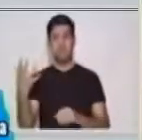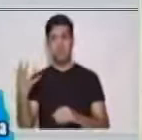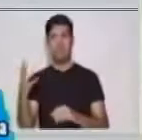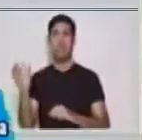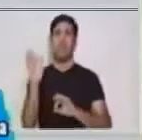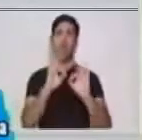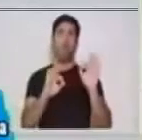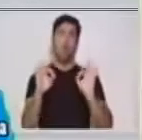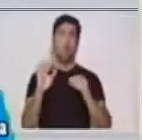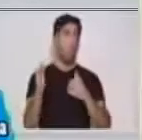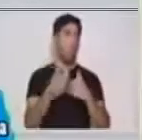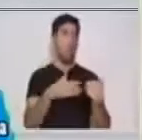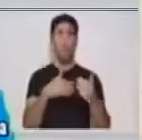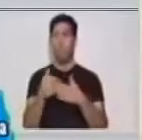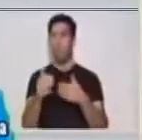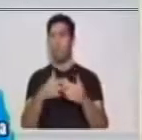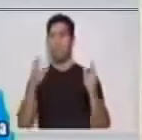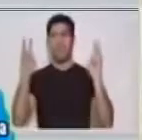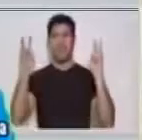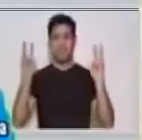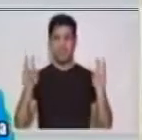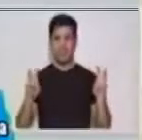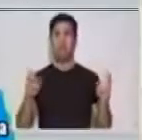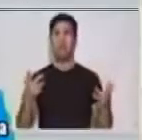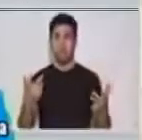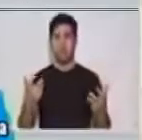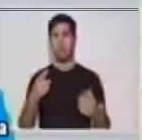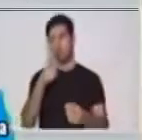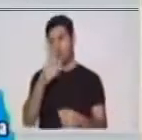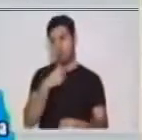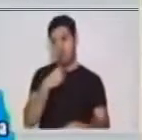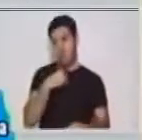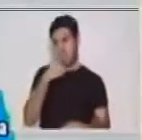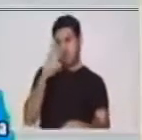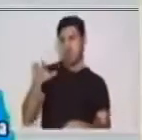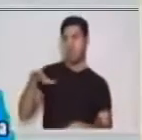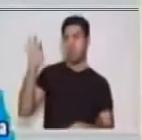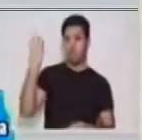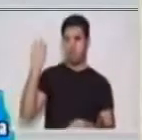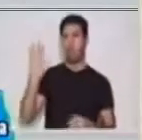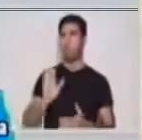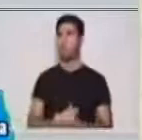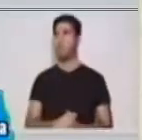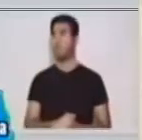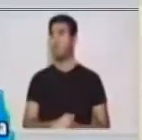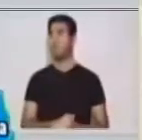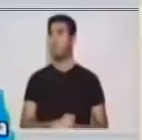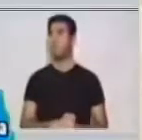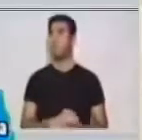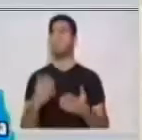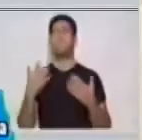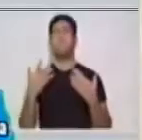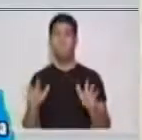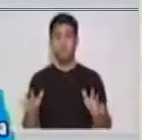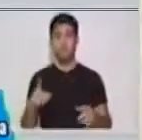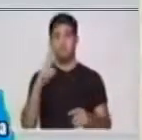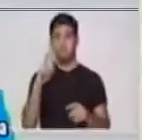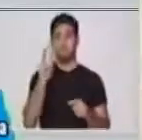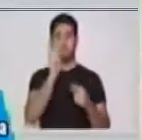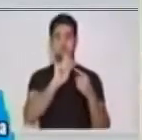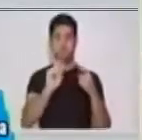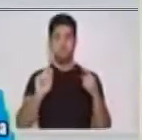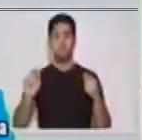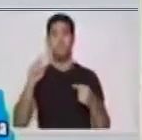ser cualquier tema que esté alrededor tuyo, ¿verdad? Vamos a escribir la